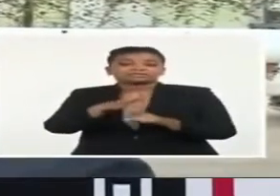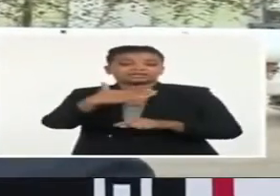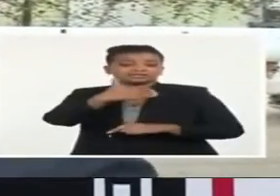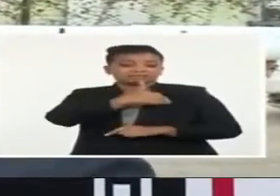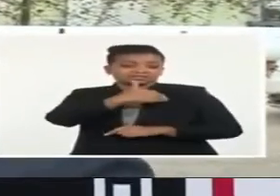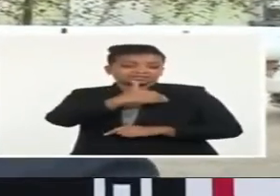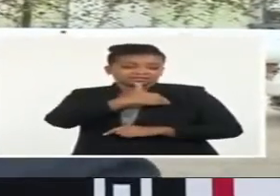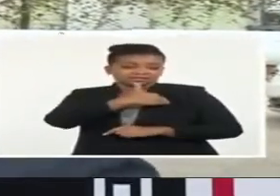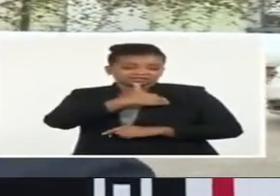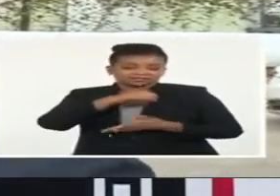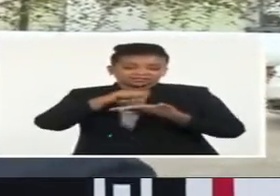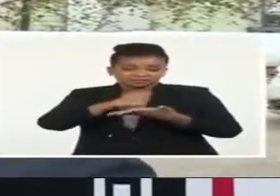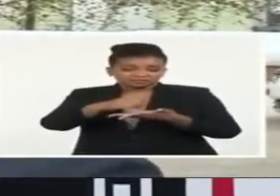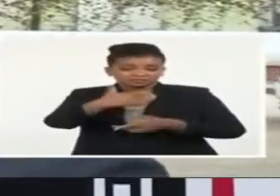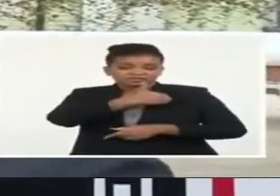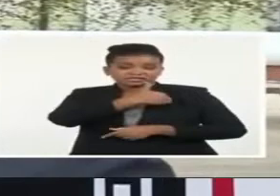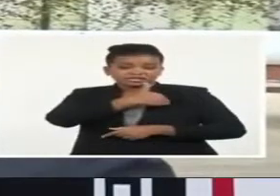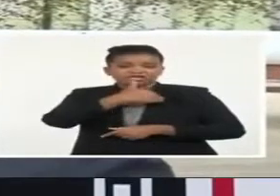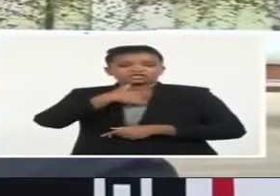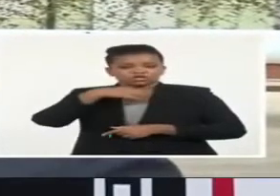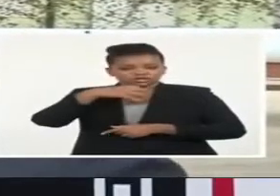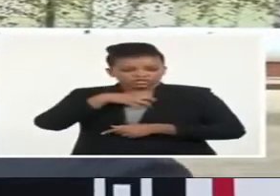otra, algo para el lado acá.